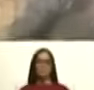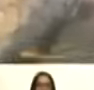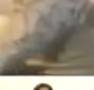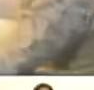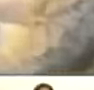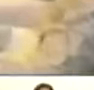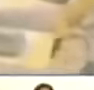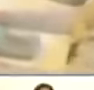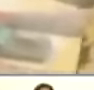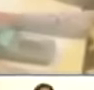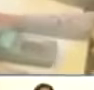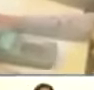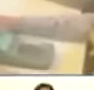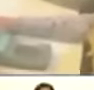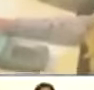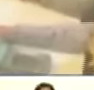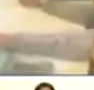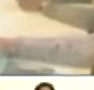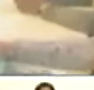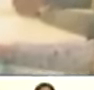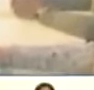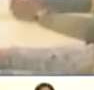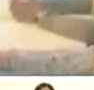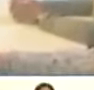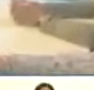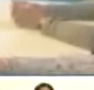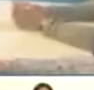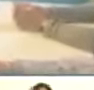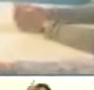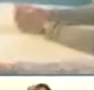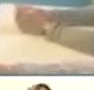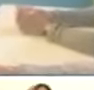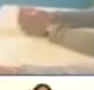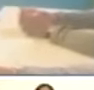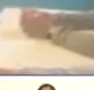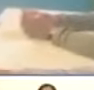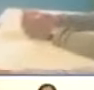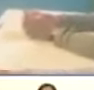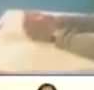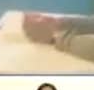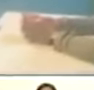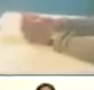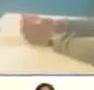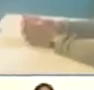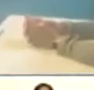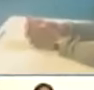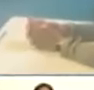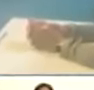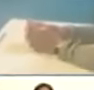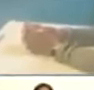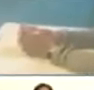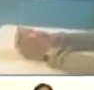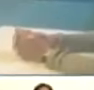Aquí vamos, mira. Llegamos al centro de votación. Silita, tenme por aquí, por favor.